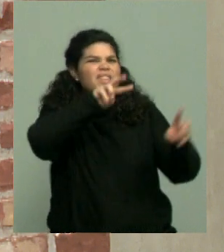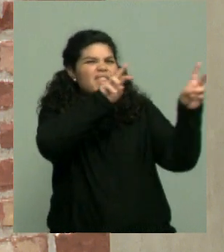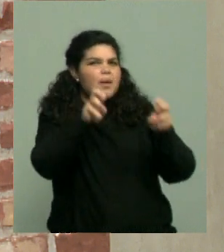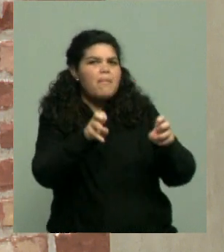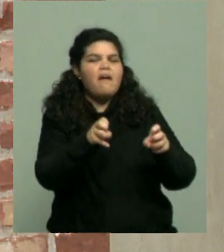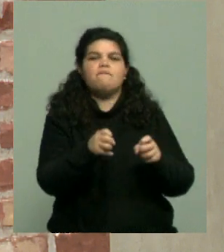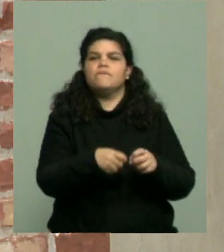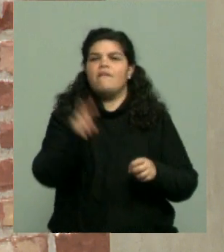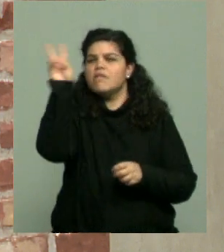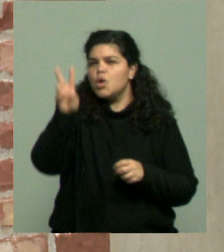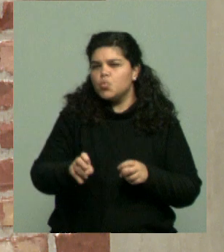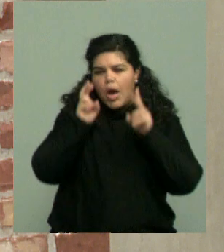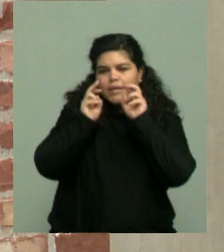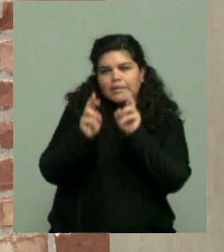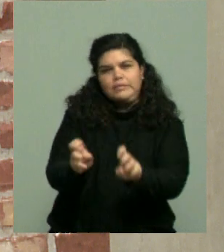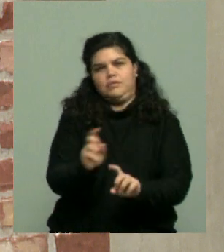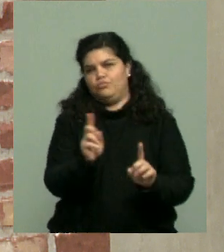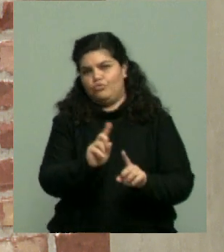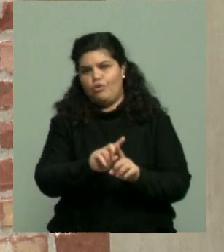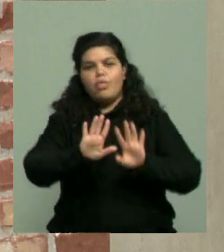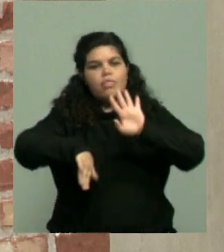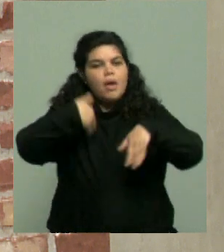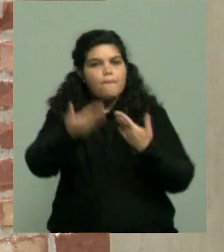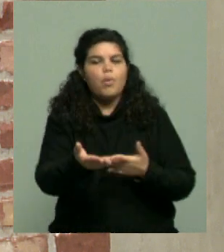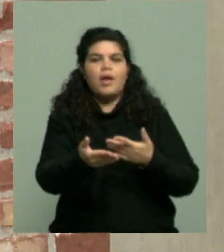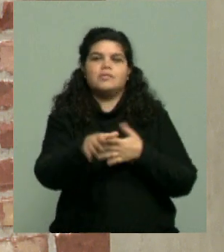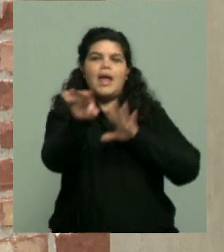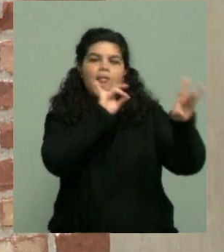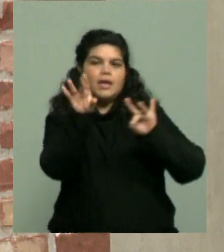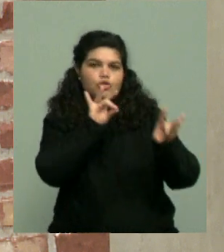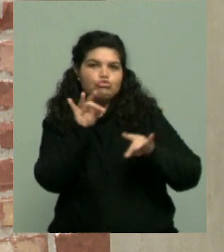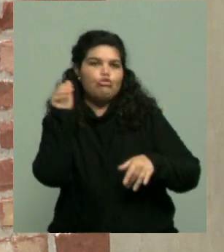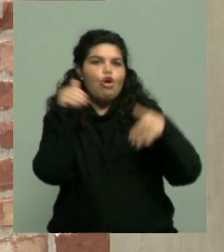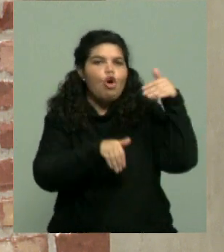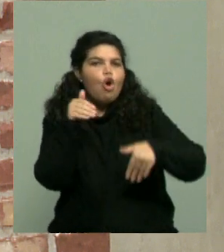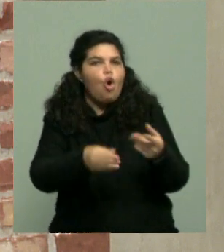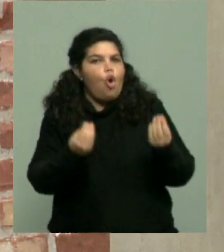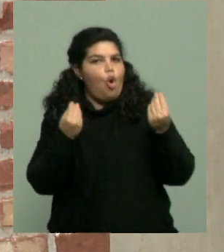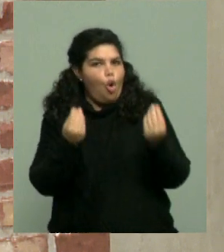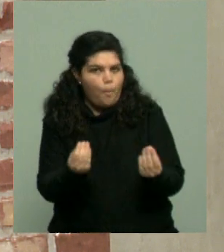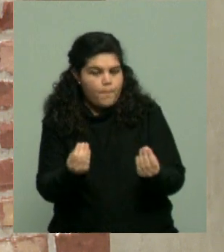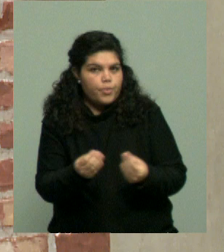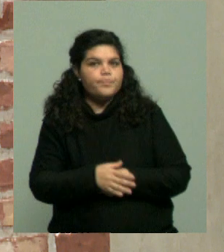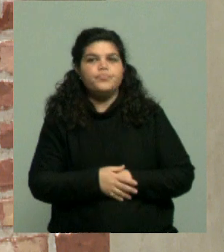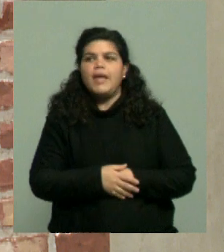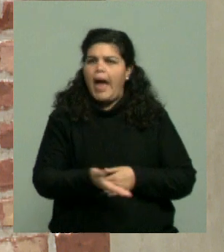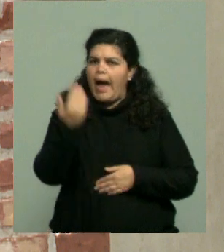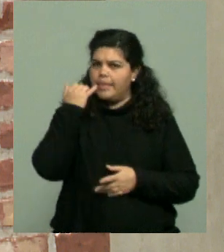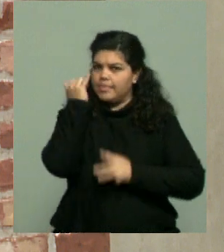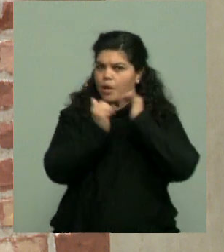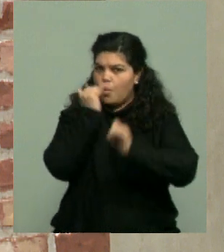hacer en los próximos días, elecciones en Venezuela. Bueno, lo decíamos cuando arrancábamos el programa, íbamos a hablar del